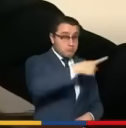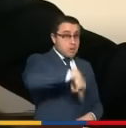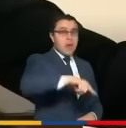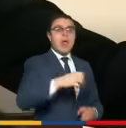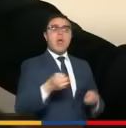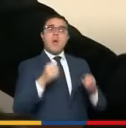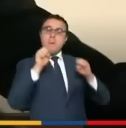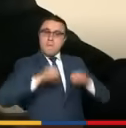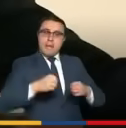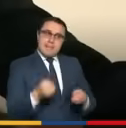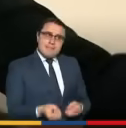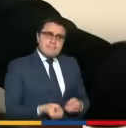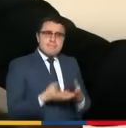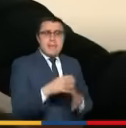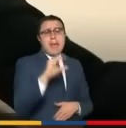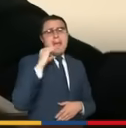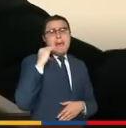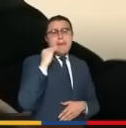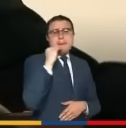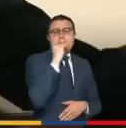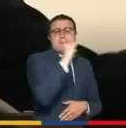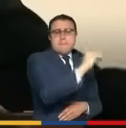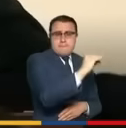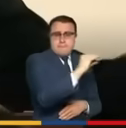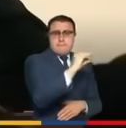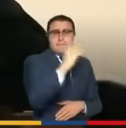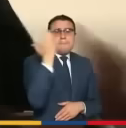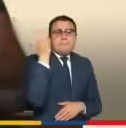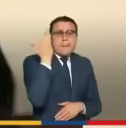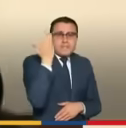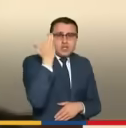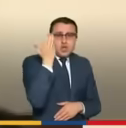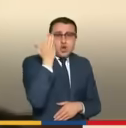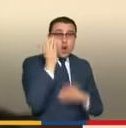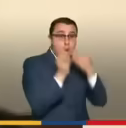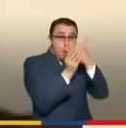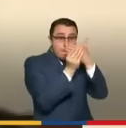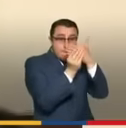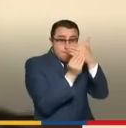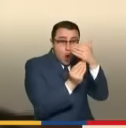bono pensional por encima de la línea de pobreza.